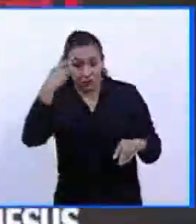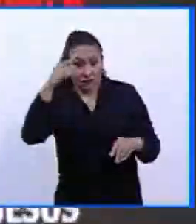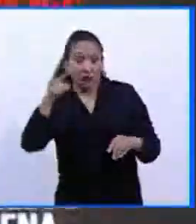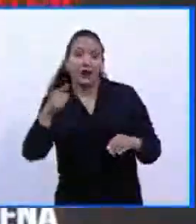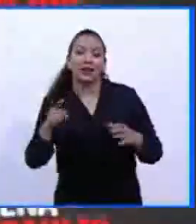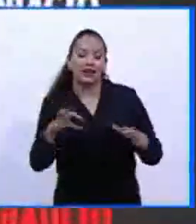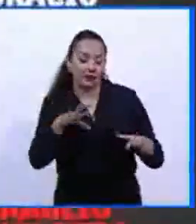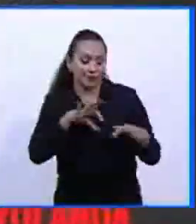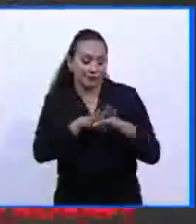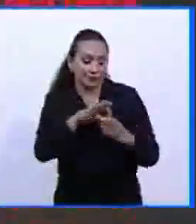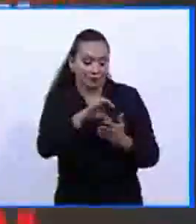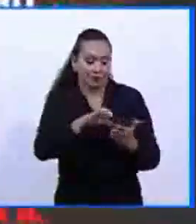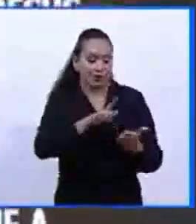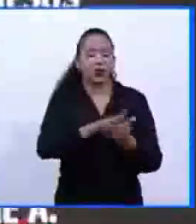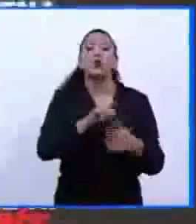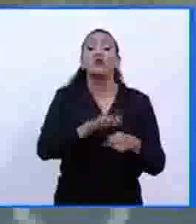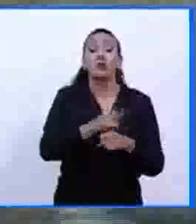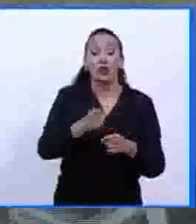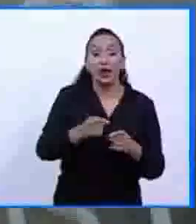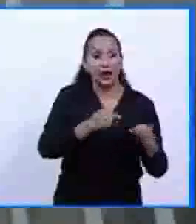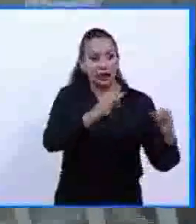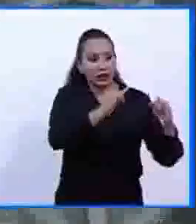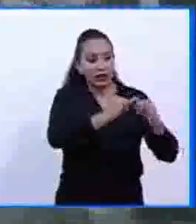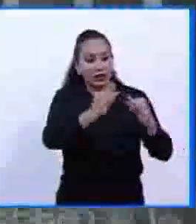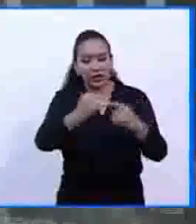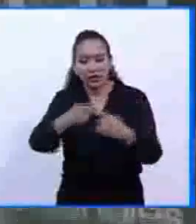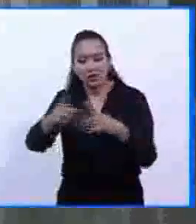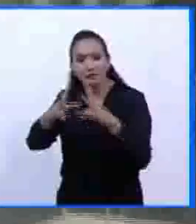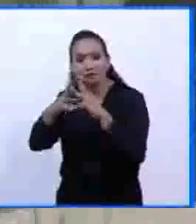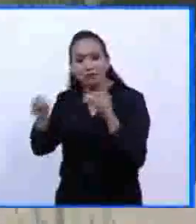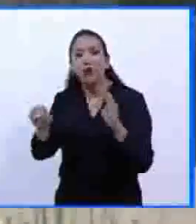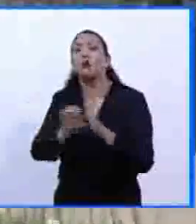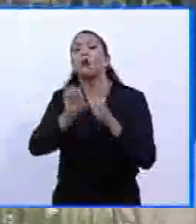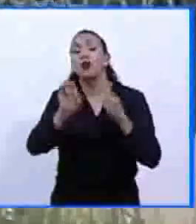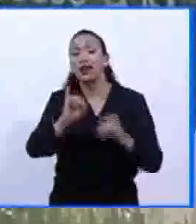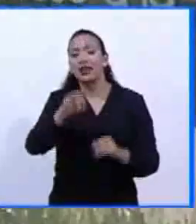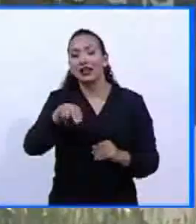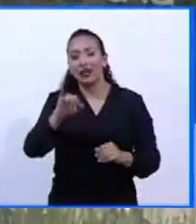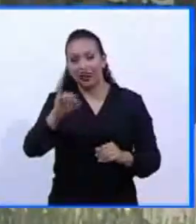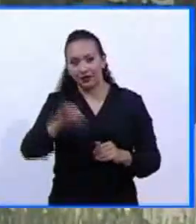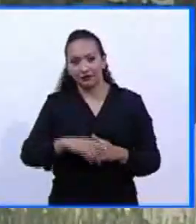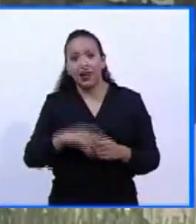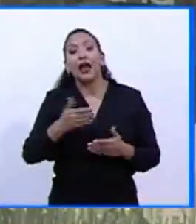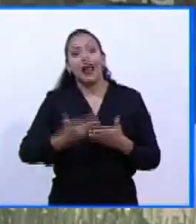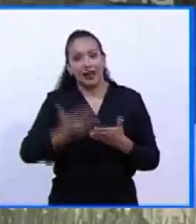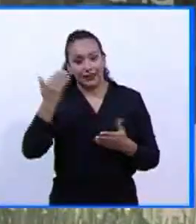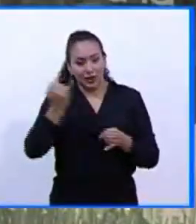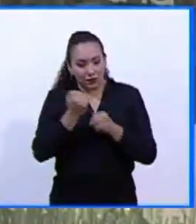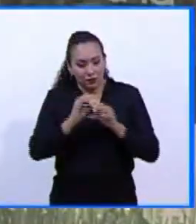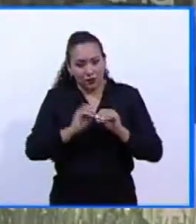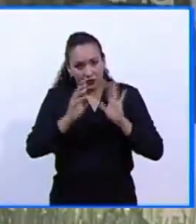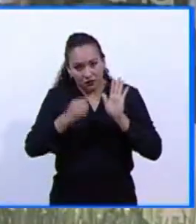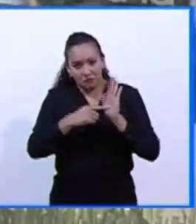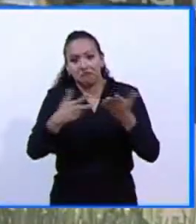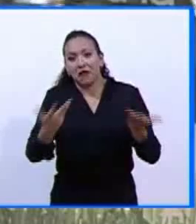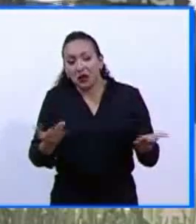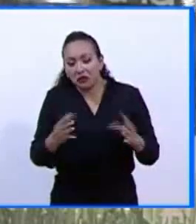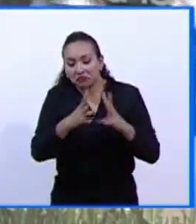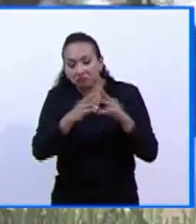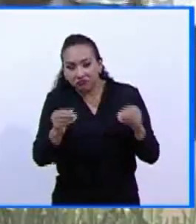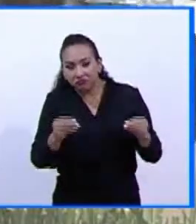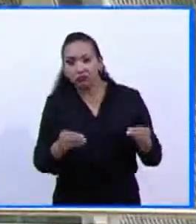constitucional que eliminó a diversos organismos autónomos, entre ellos el INAI, lo que implica modificar el Sistema Nacional